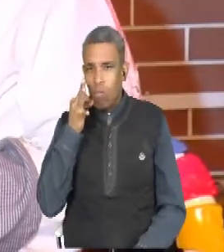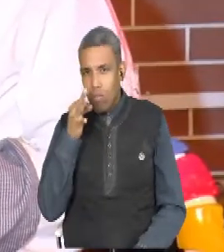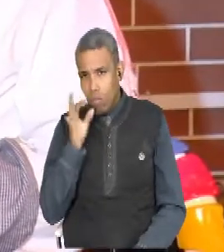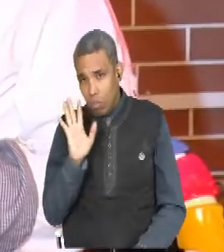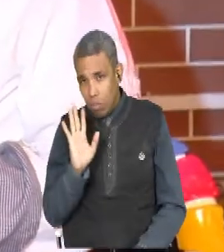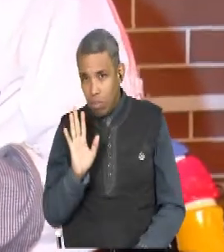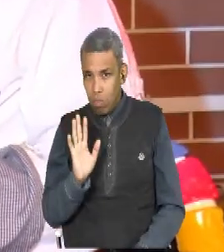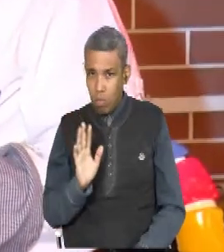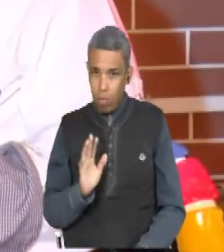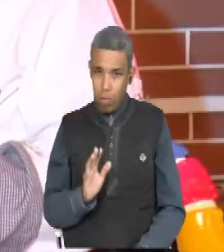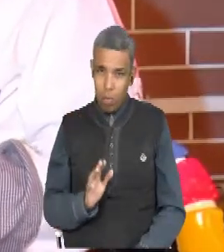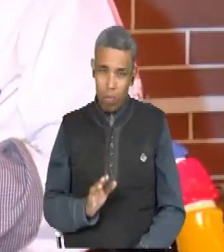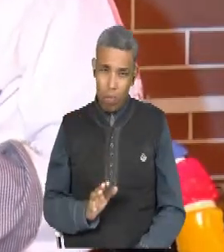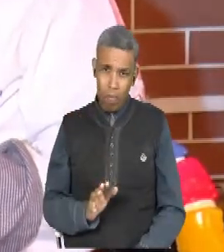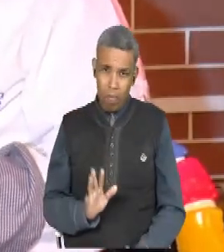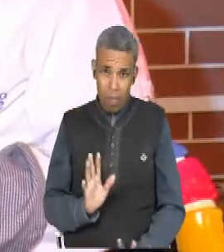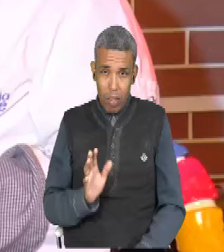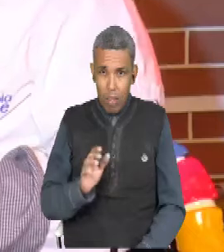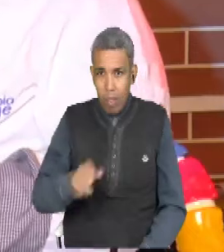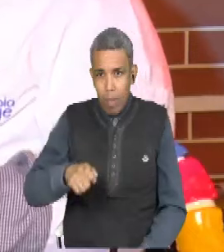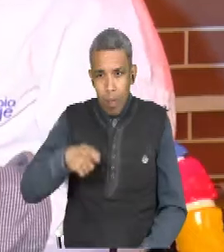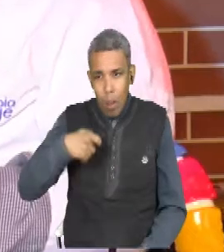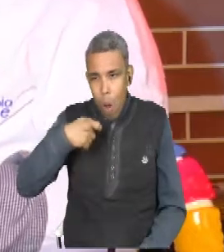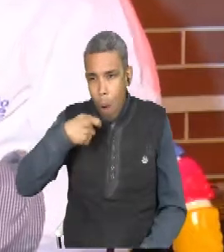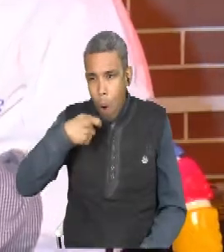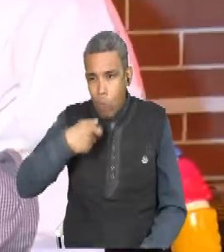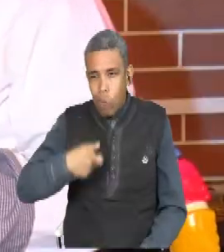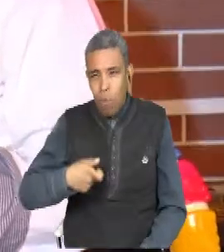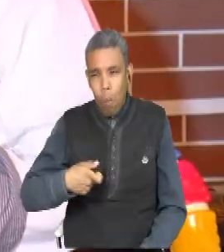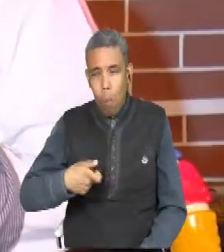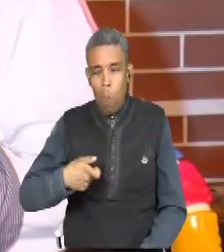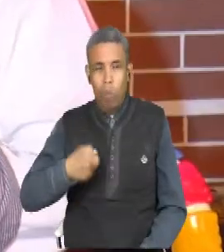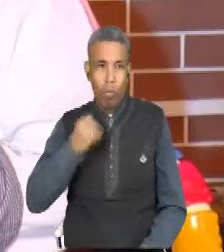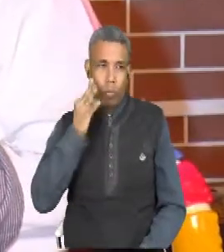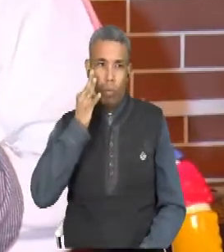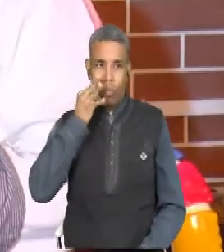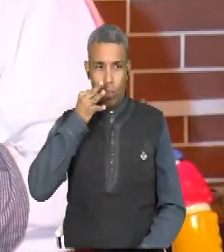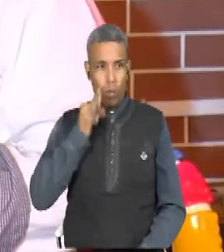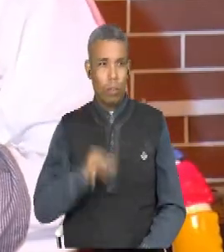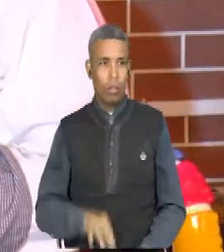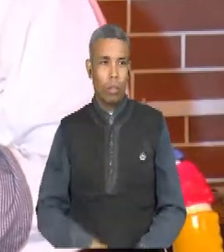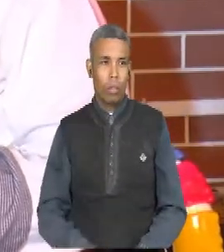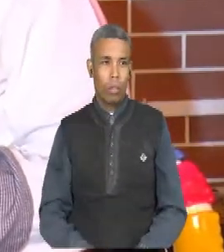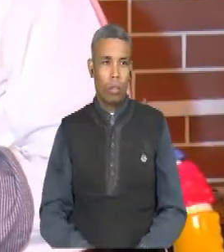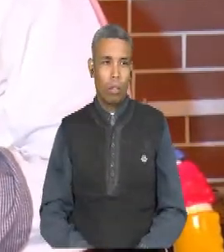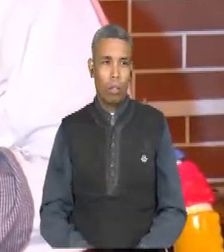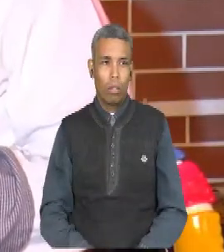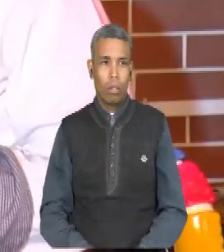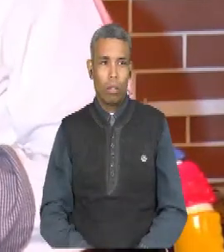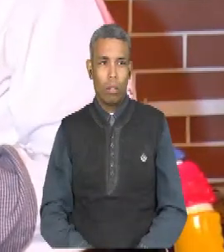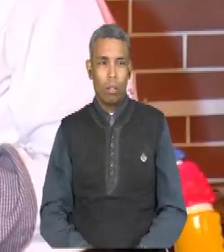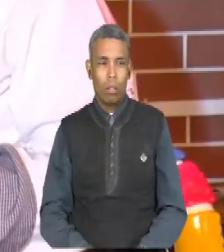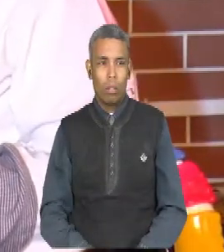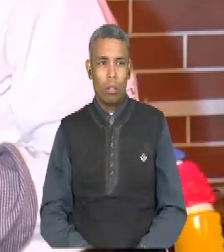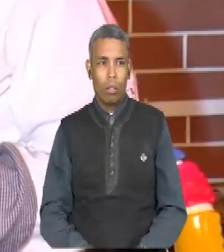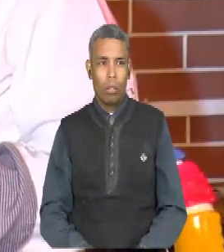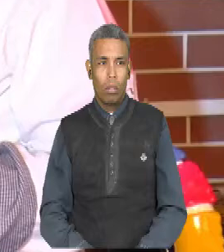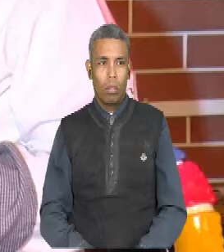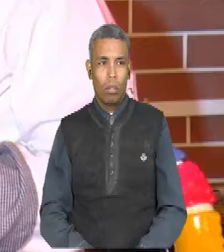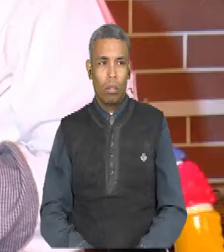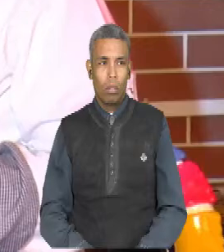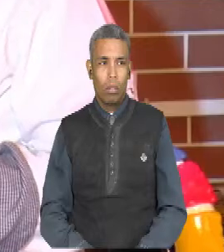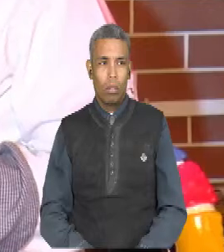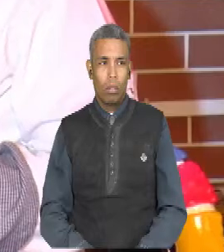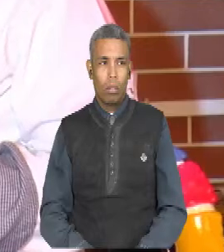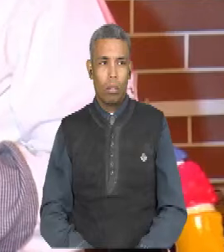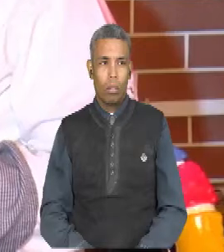las costillitas pues son muy crocantes y ricas para alguna ocasión. Bueno, el plato que vamos a presentarle hoy a nuestros televidentes, ¿cuántos